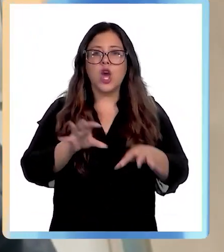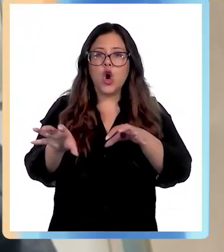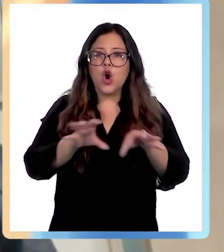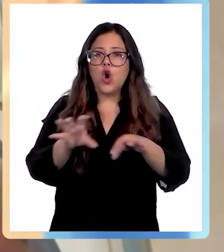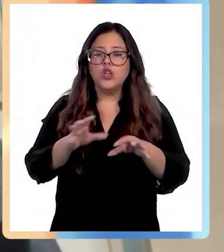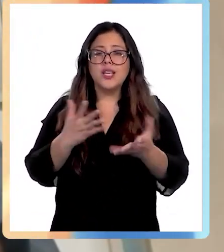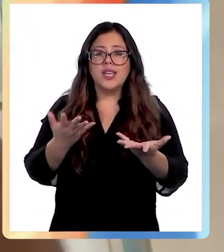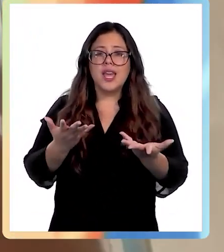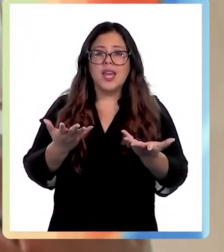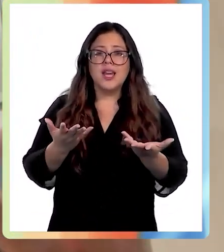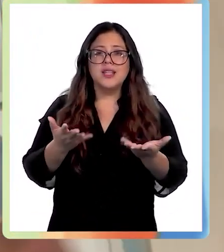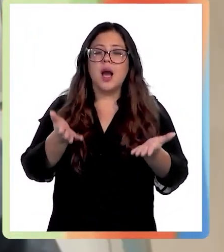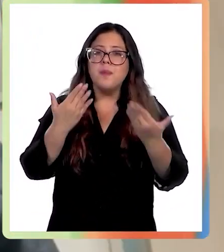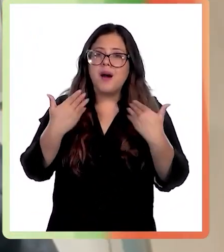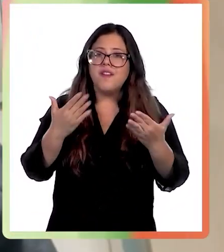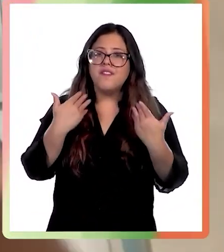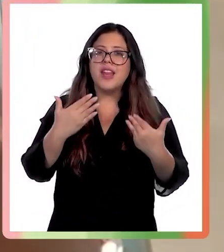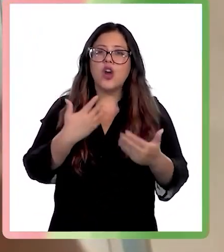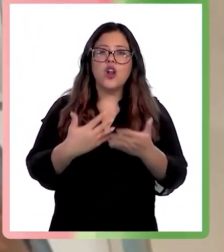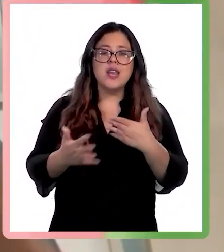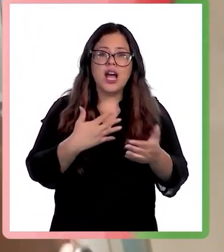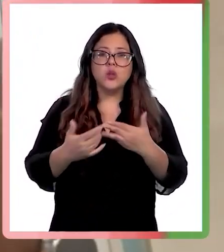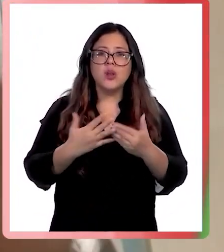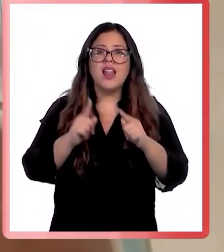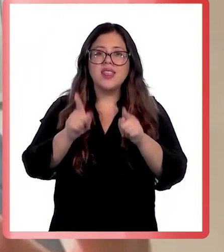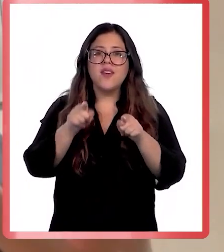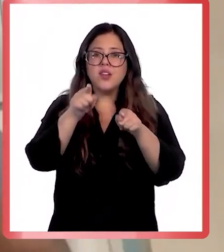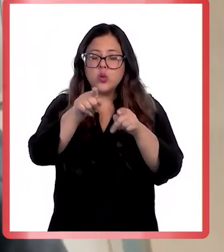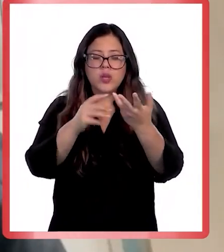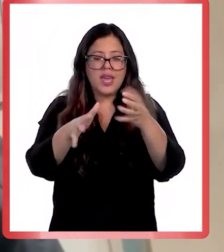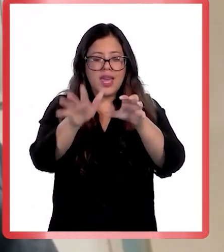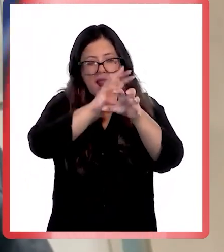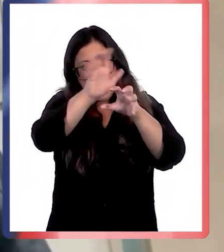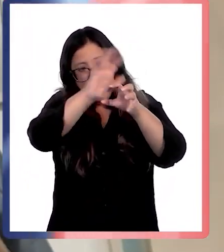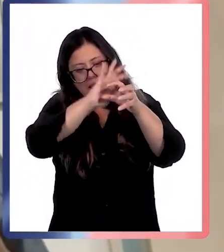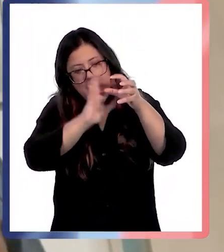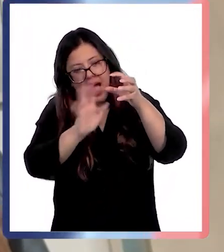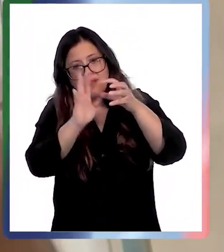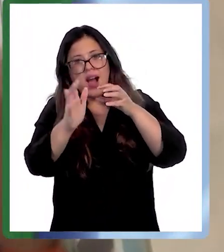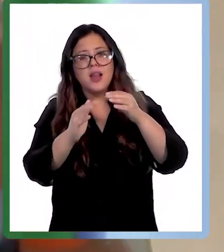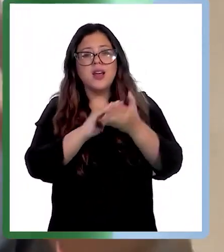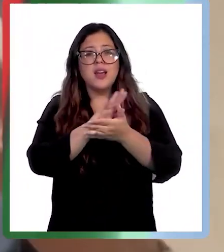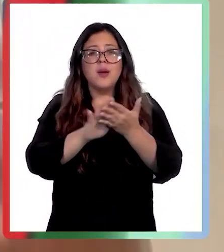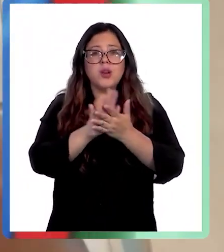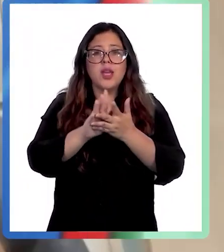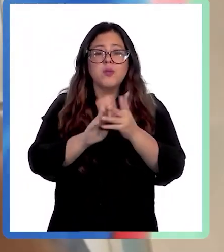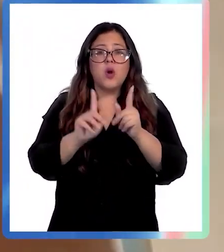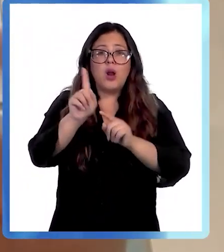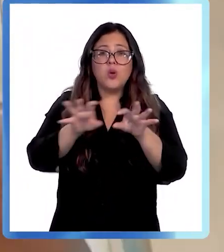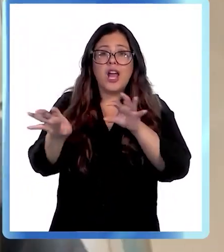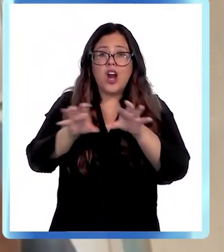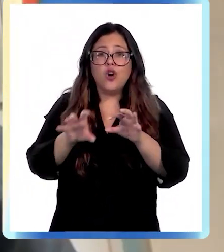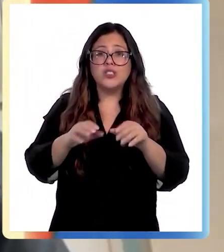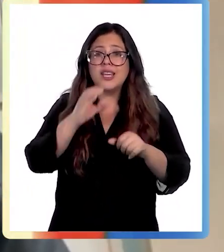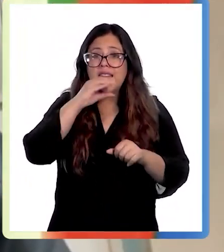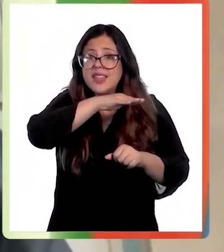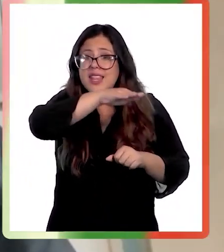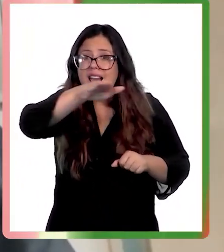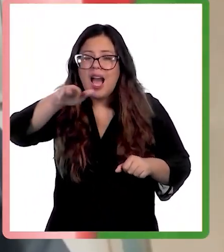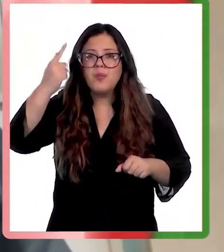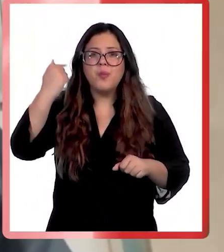alimentos más naturales o más frescos de la feria, recordar hacer un aseo, porque muchas veces estos vienen tan frescos que vienen del campo y no